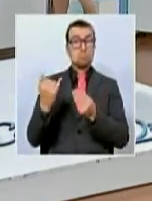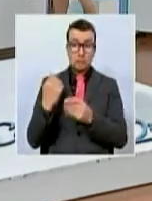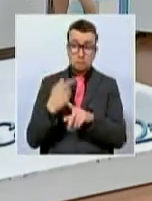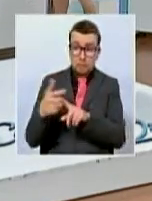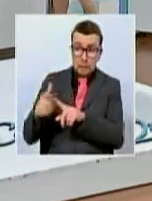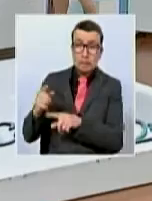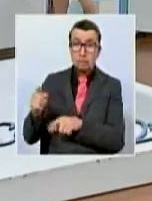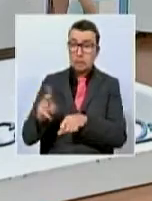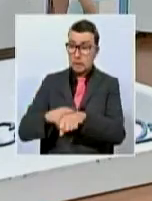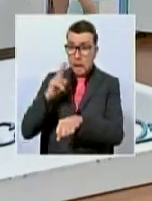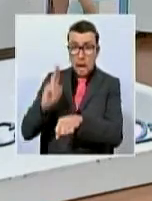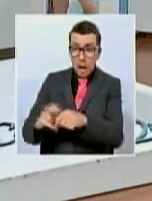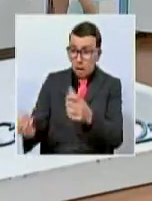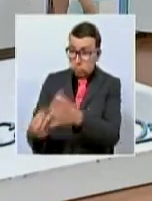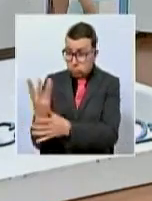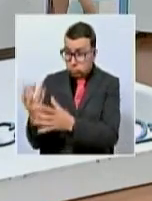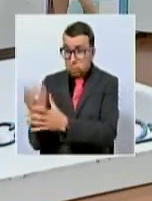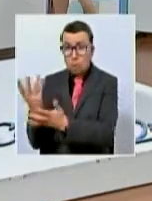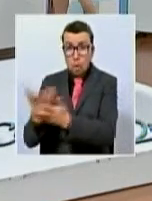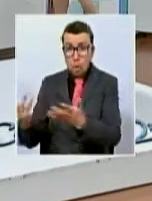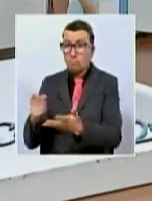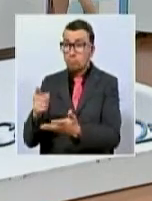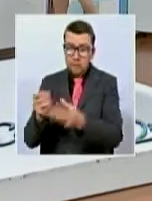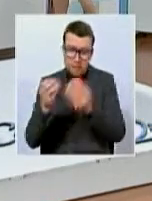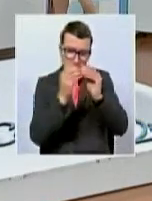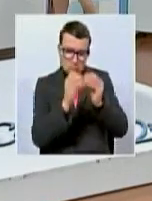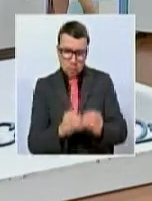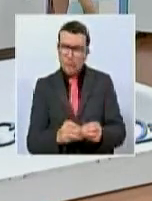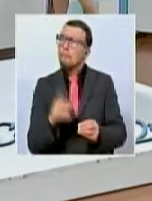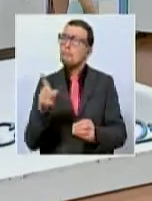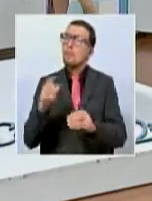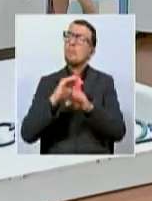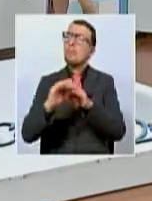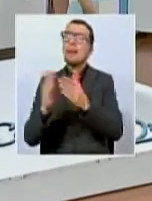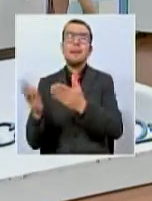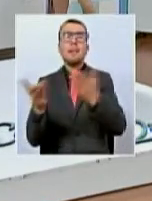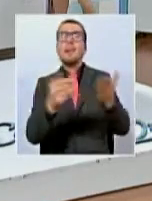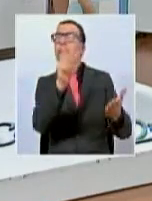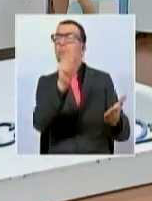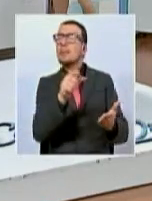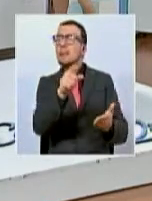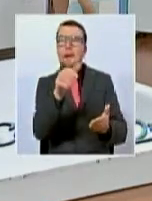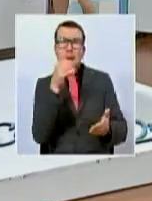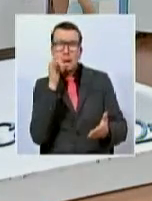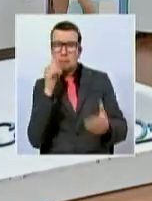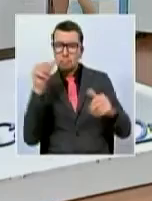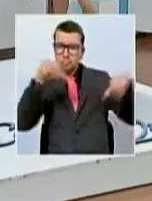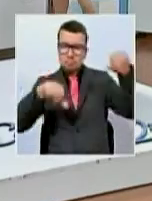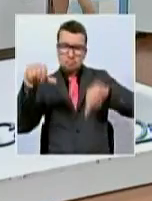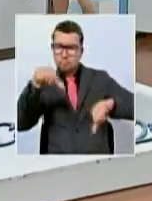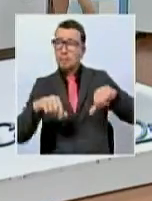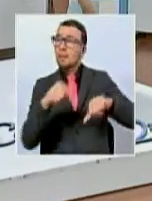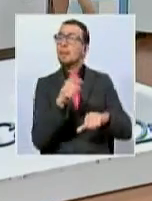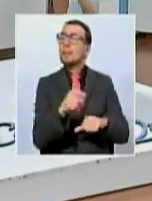que él con su bienvenida nos presente a el ingeniero químico que hace parte de su equipo de